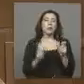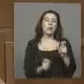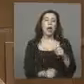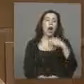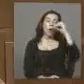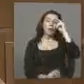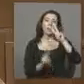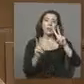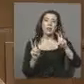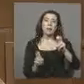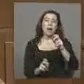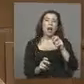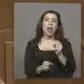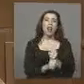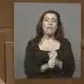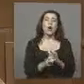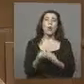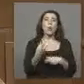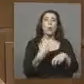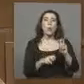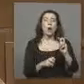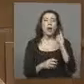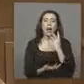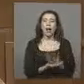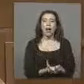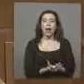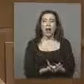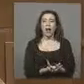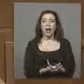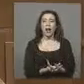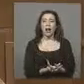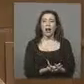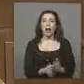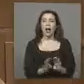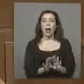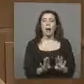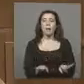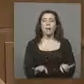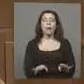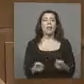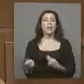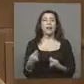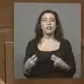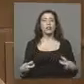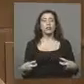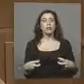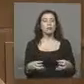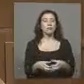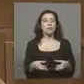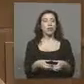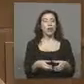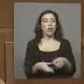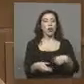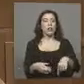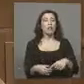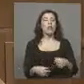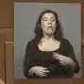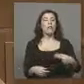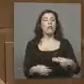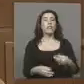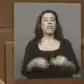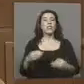materia laboral respecto a las huelgas que se están produciendo al margen de la administración colectiva y que han sido validadas por nuestros tribunales de justicia.